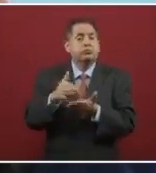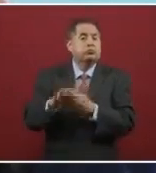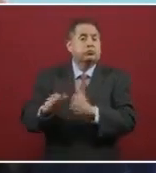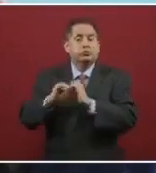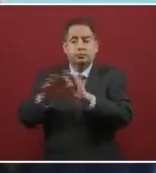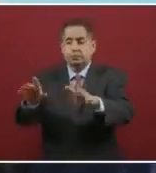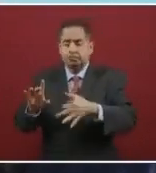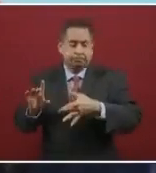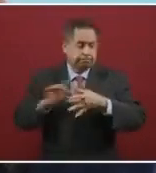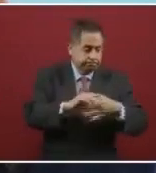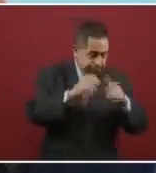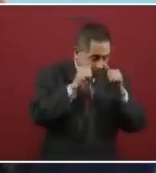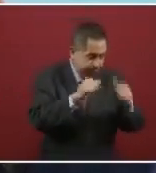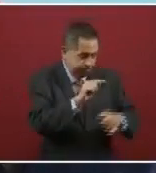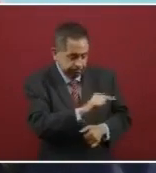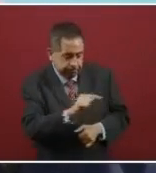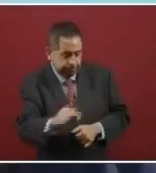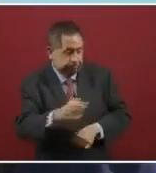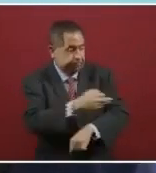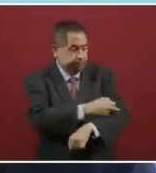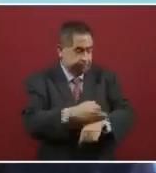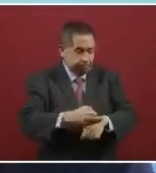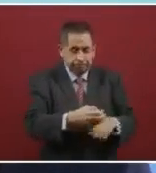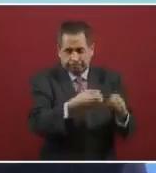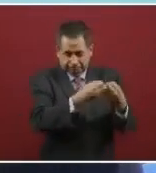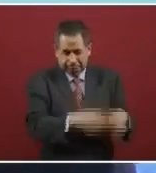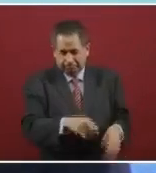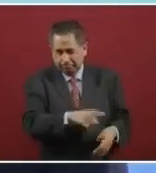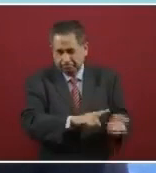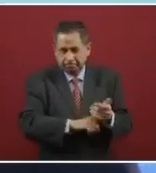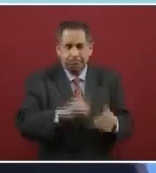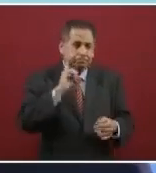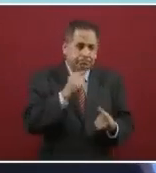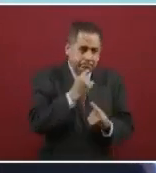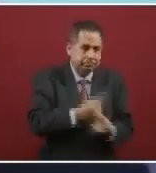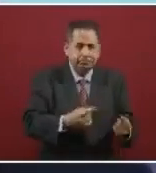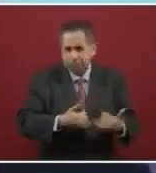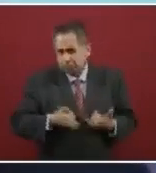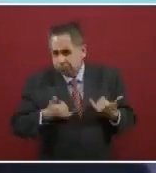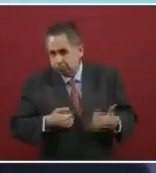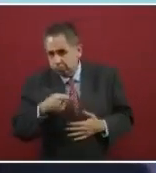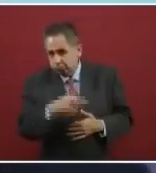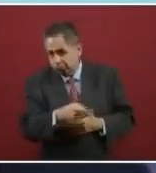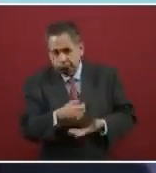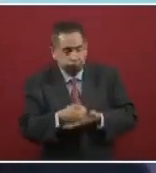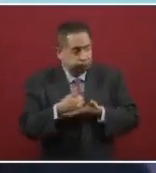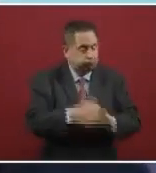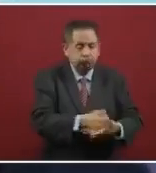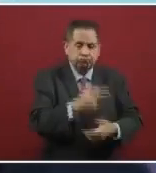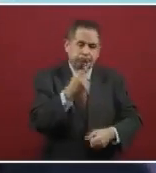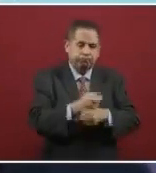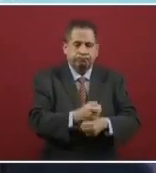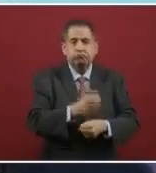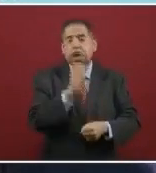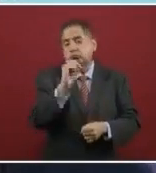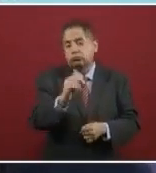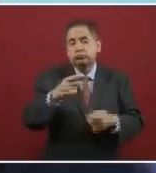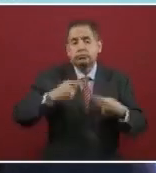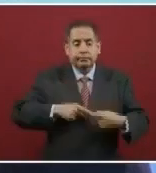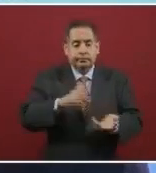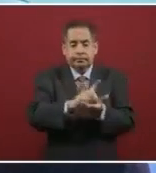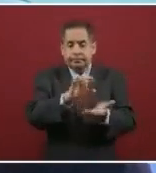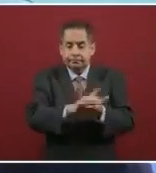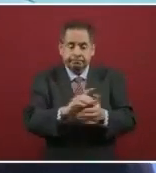el enfoque es atender a los integrantes de las familias afectadas, priorizando a niñas, niños y adolescentes, así como personas con discapacidad y